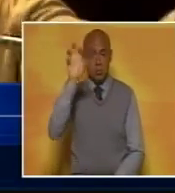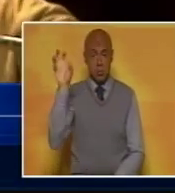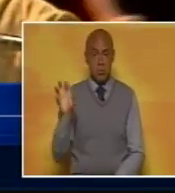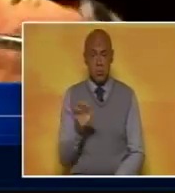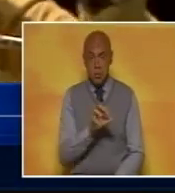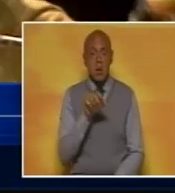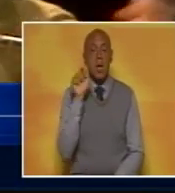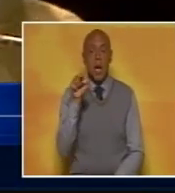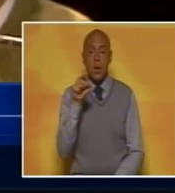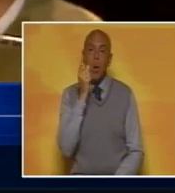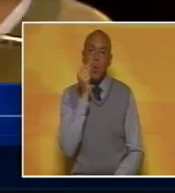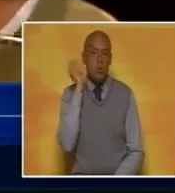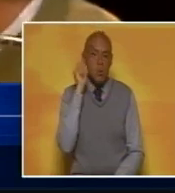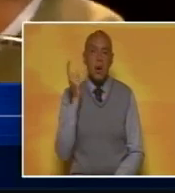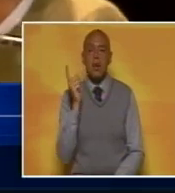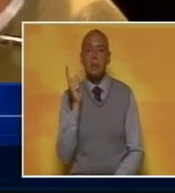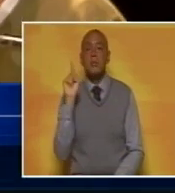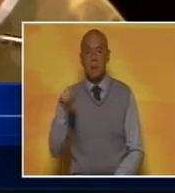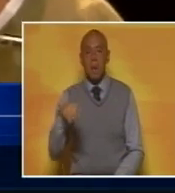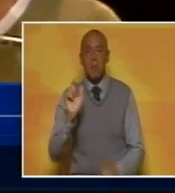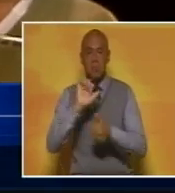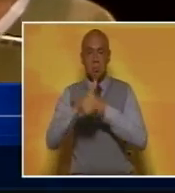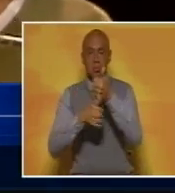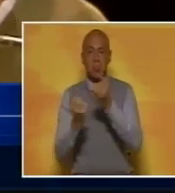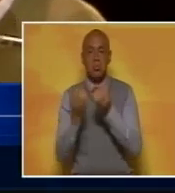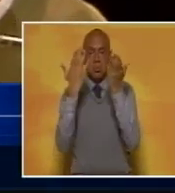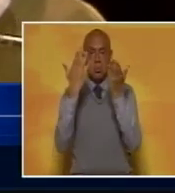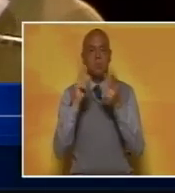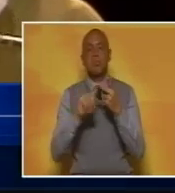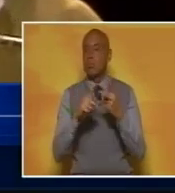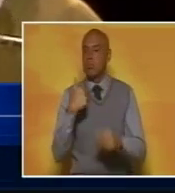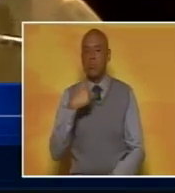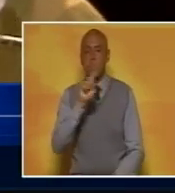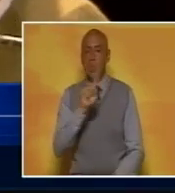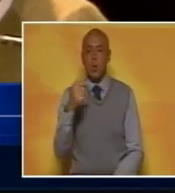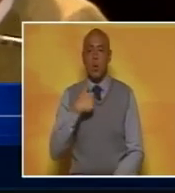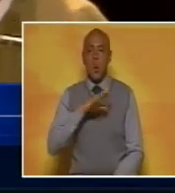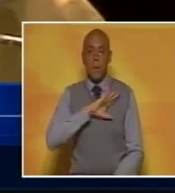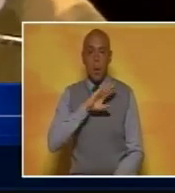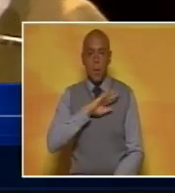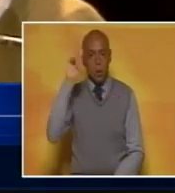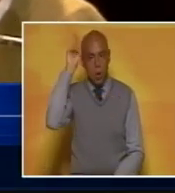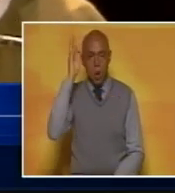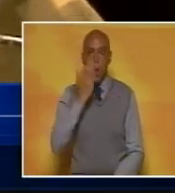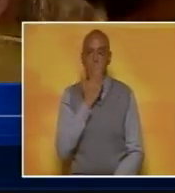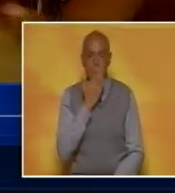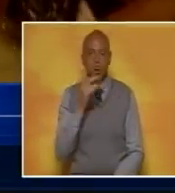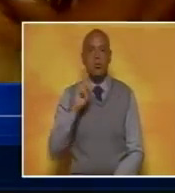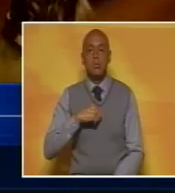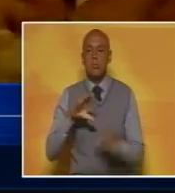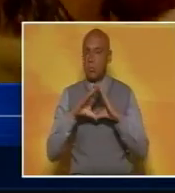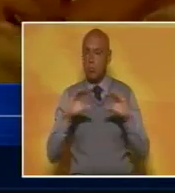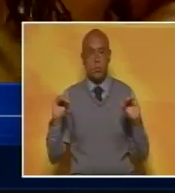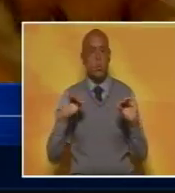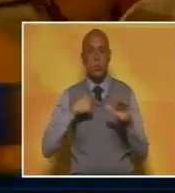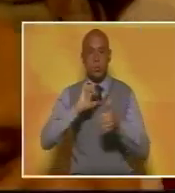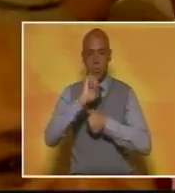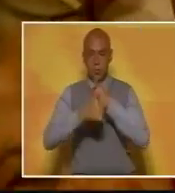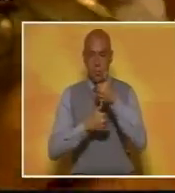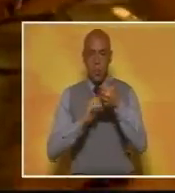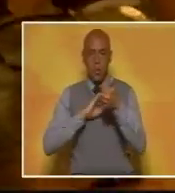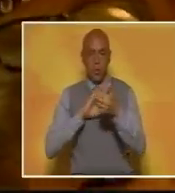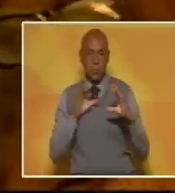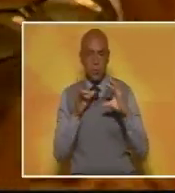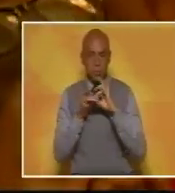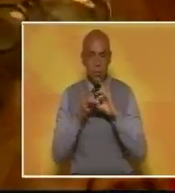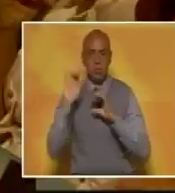nosotros se han entregado y otros gobiernos se han entregado. Nosotros somos el pueblo de Guaycaipuro, de Apacuana, de Bolívar, de Rodríguez, de